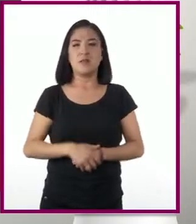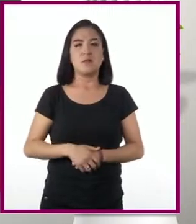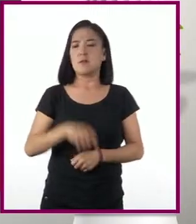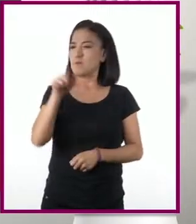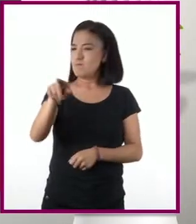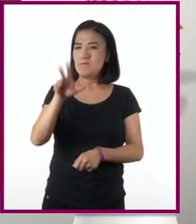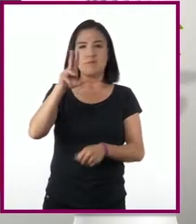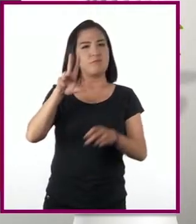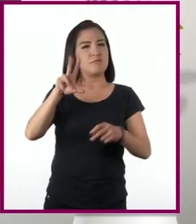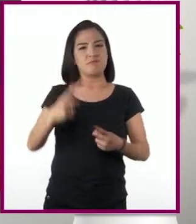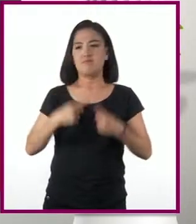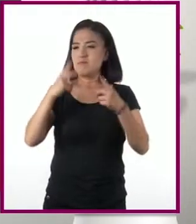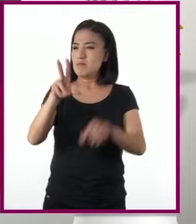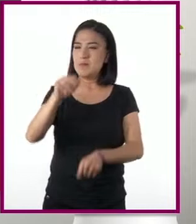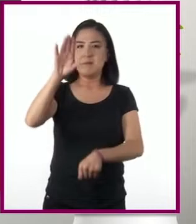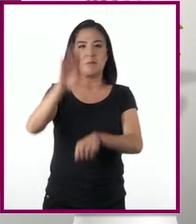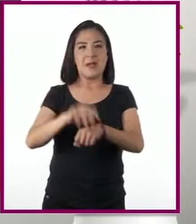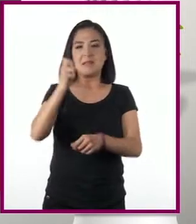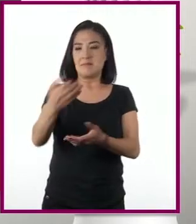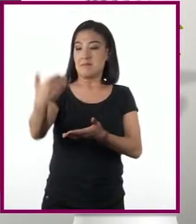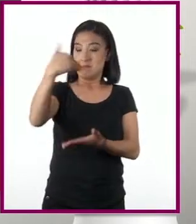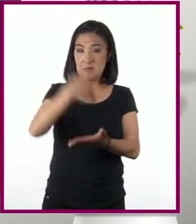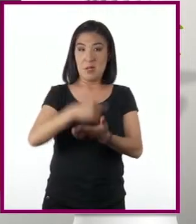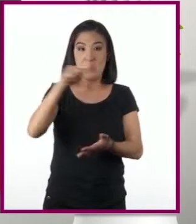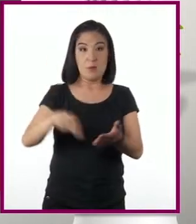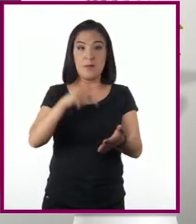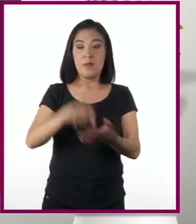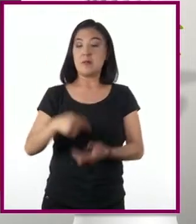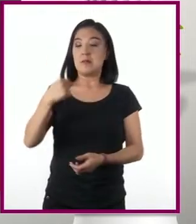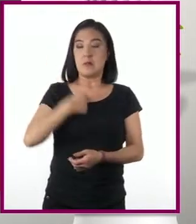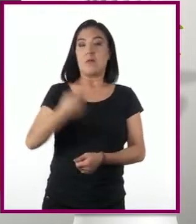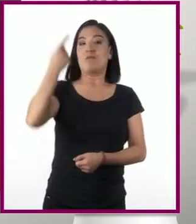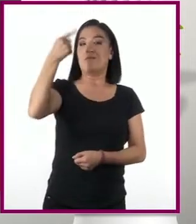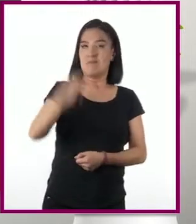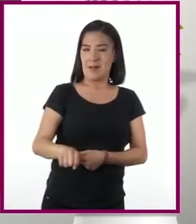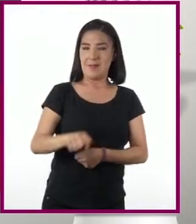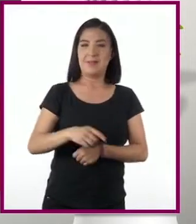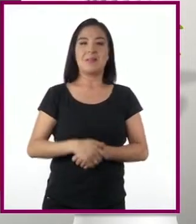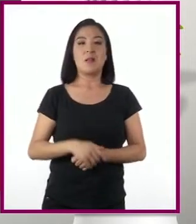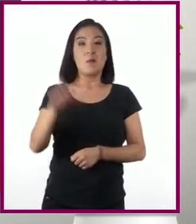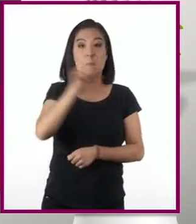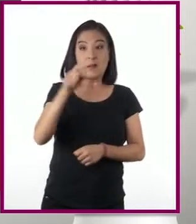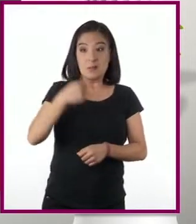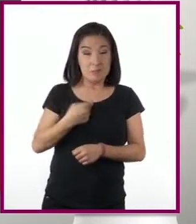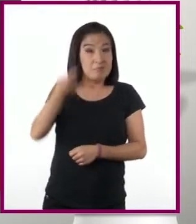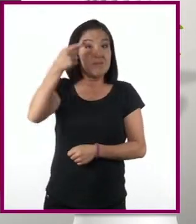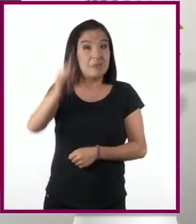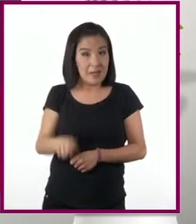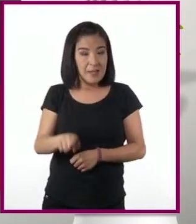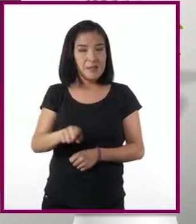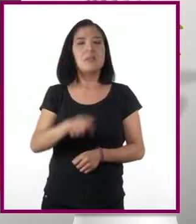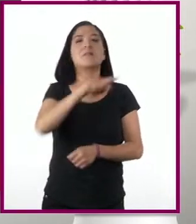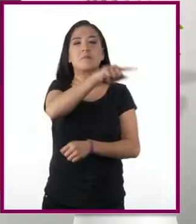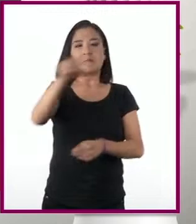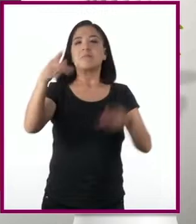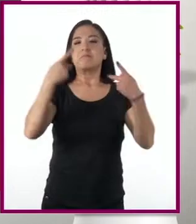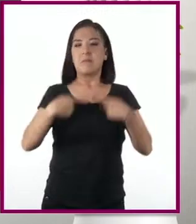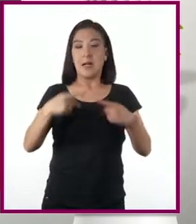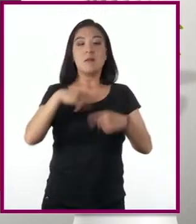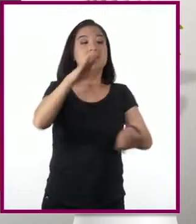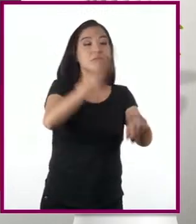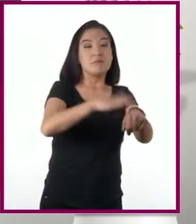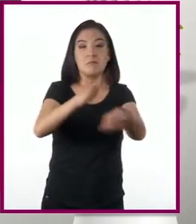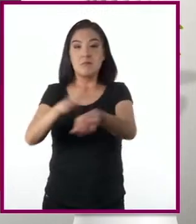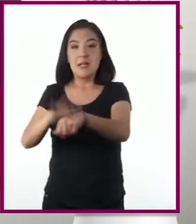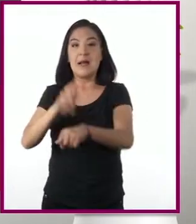será permitido entrar en nuestra metrópoli sin nuestra orden expresa. Cuando esto suceda, los habitantes serán avisados